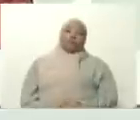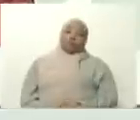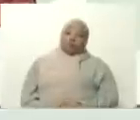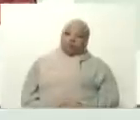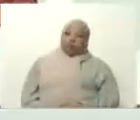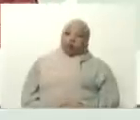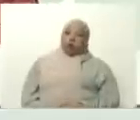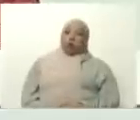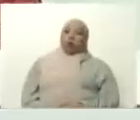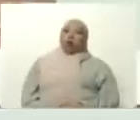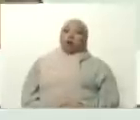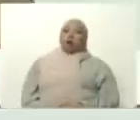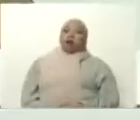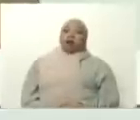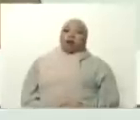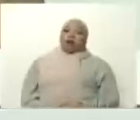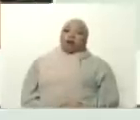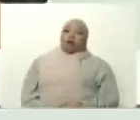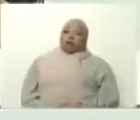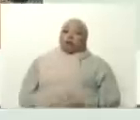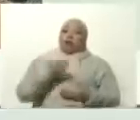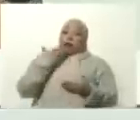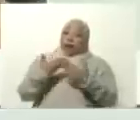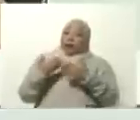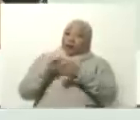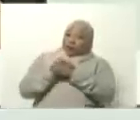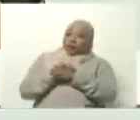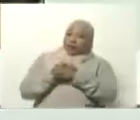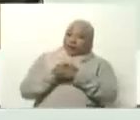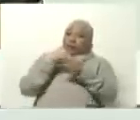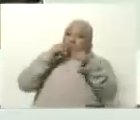Gracias, Hugo. Mira, el problema es